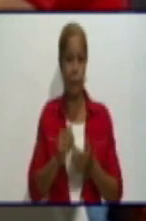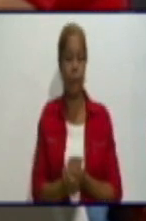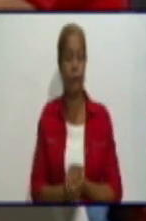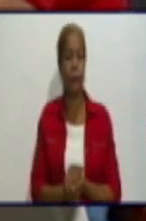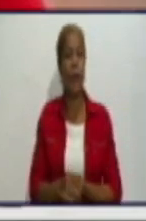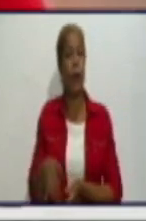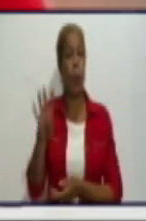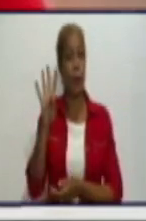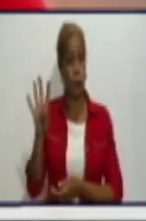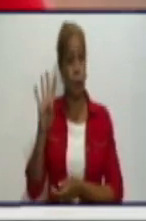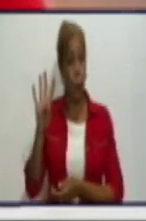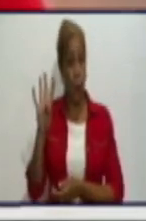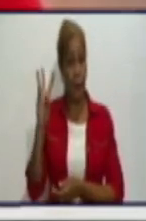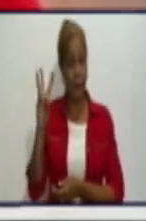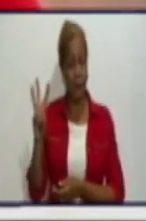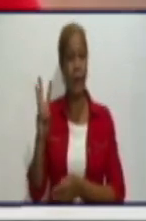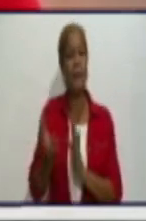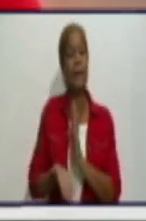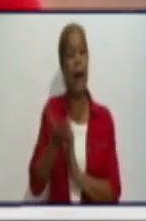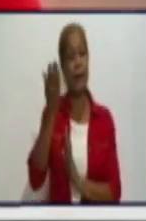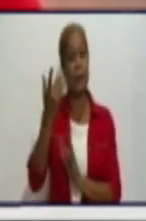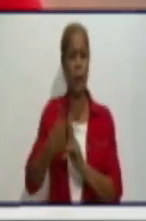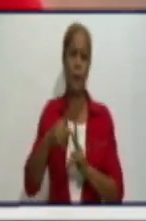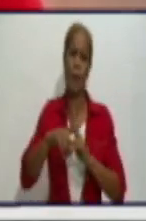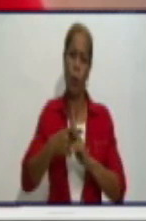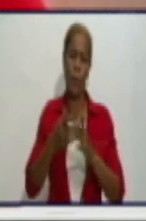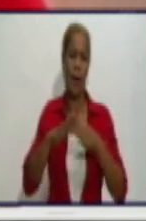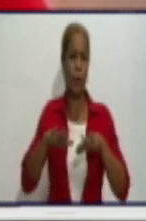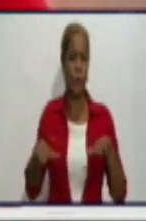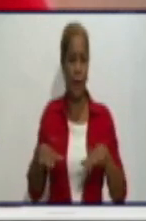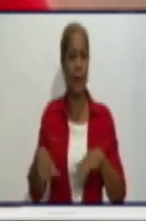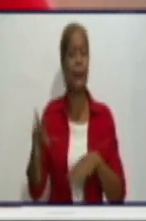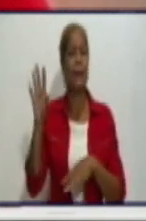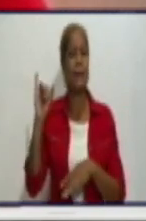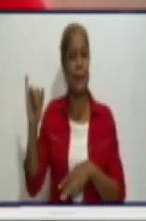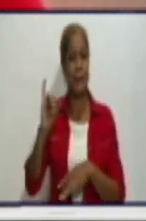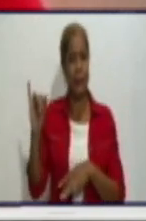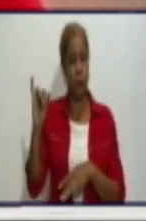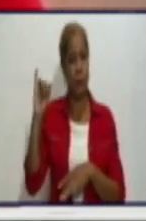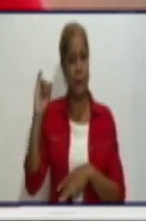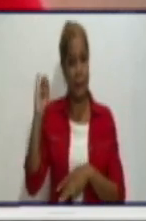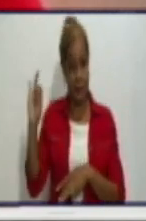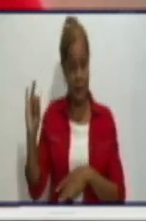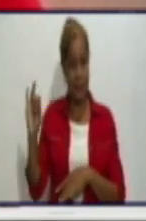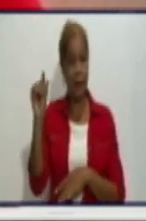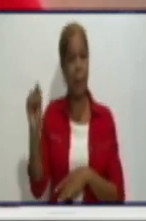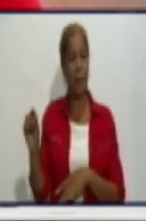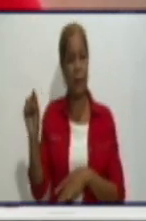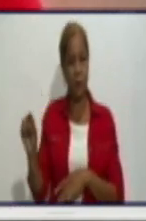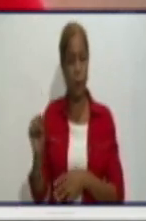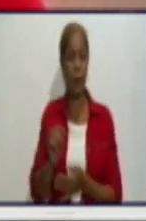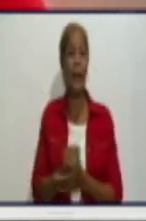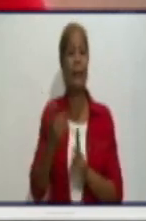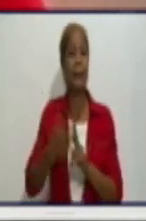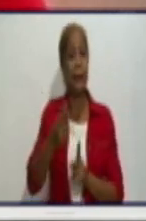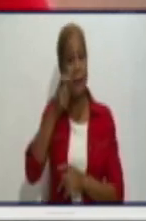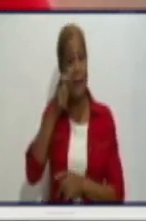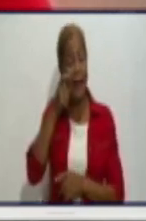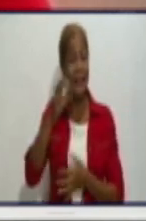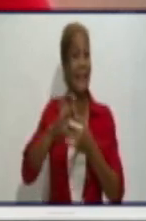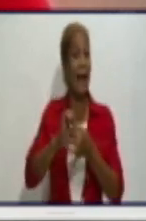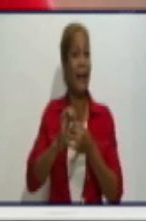443 altas y tenemos recuperado 5.317 pacientes en vigilancia intensiva pediatra y me he lancia intensiva